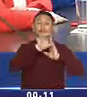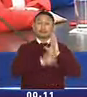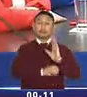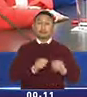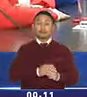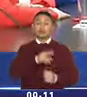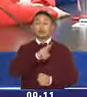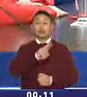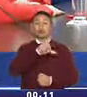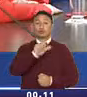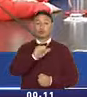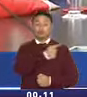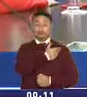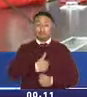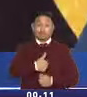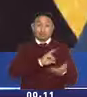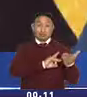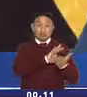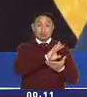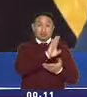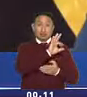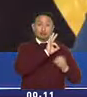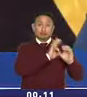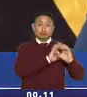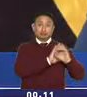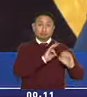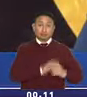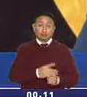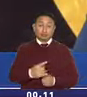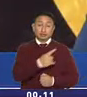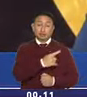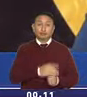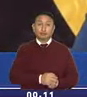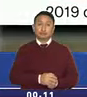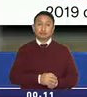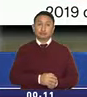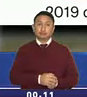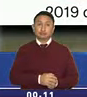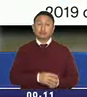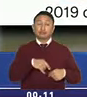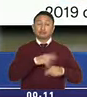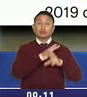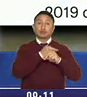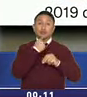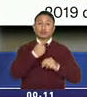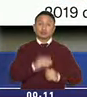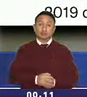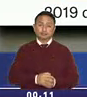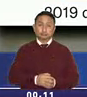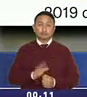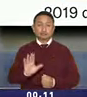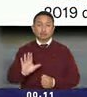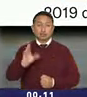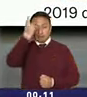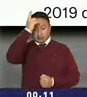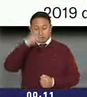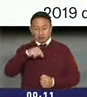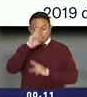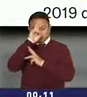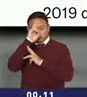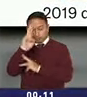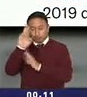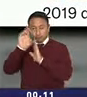Ulloa, presidente destituido del Consejo de Participación Ciudadana y Control Social, escribió en Twitter: respetuoso del Estado